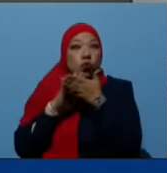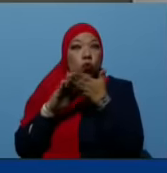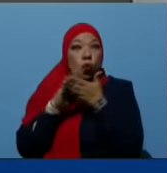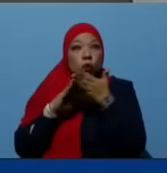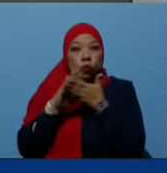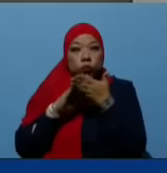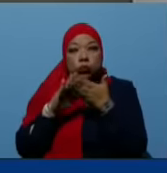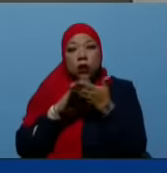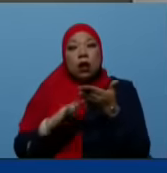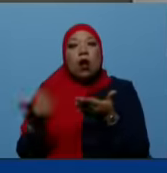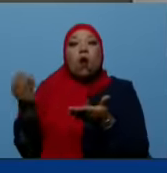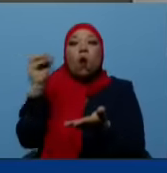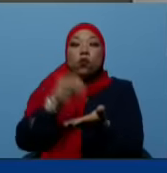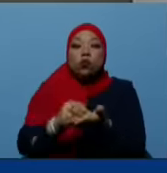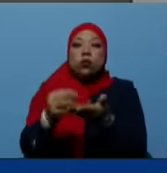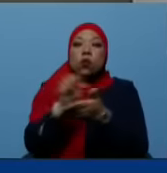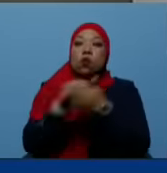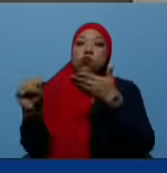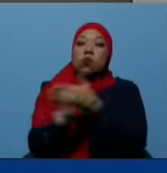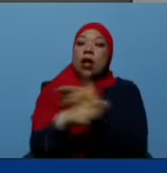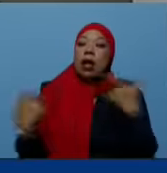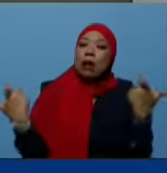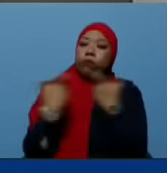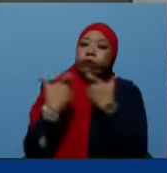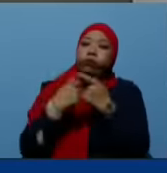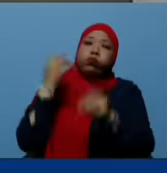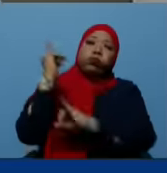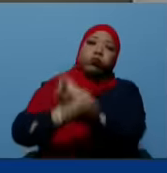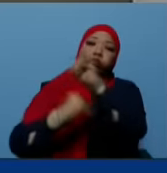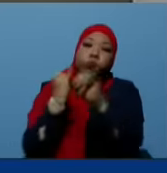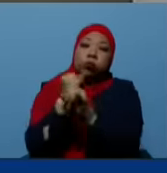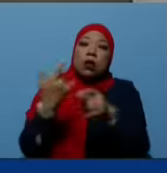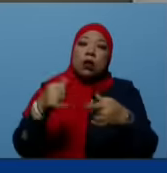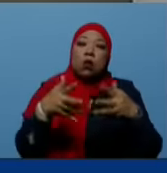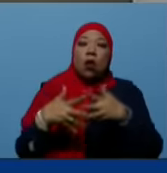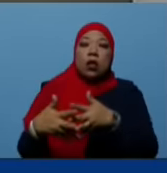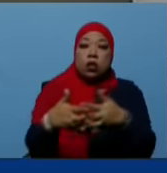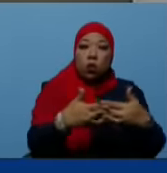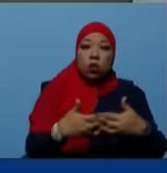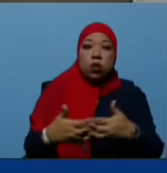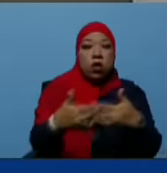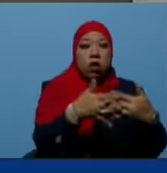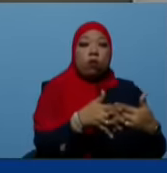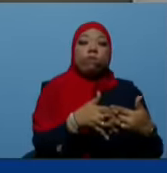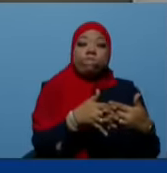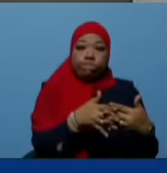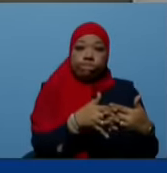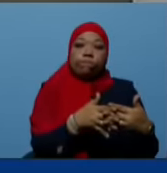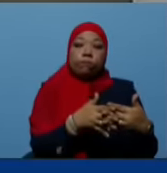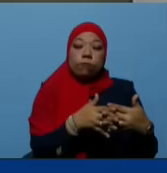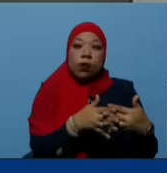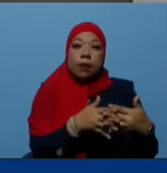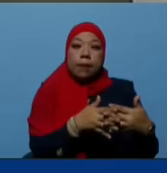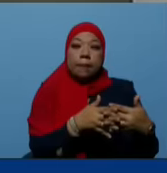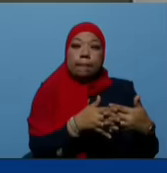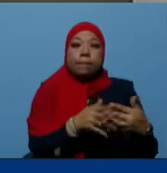dirigieron a un centro de guerra cibernética que tiene el Pentágono en Houston, Estados Unidos.